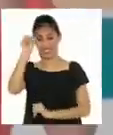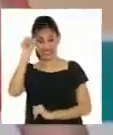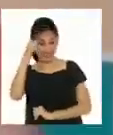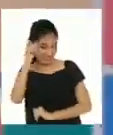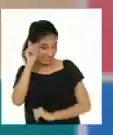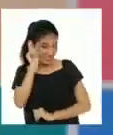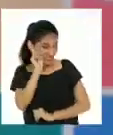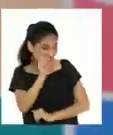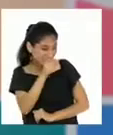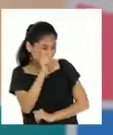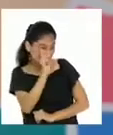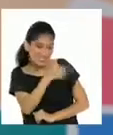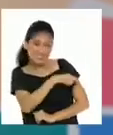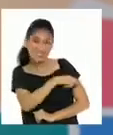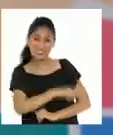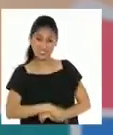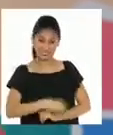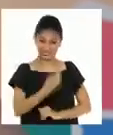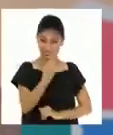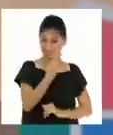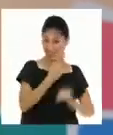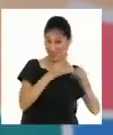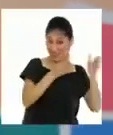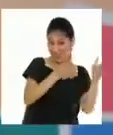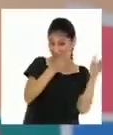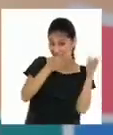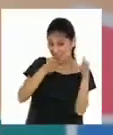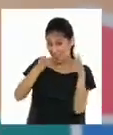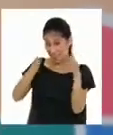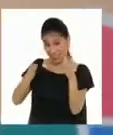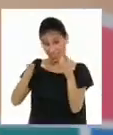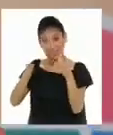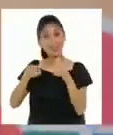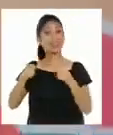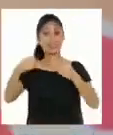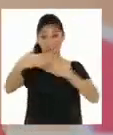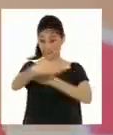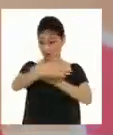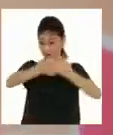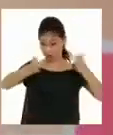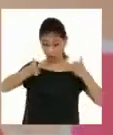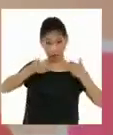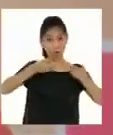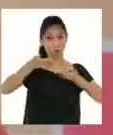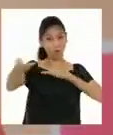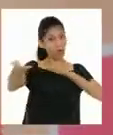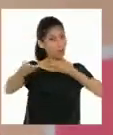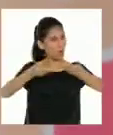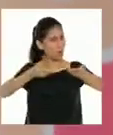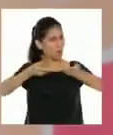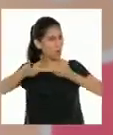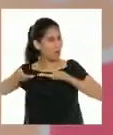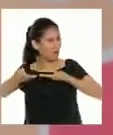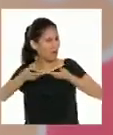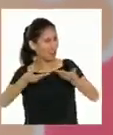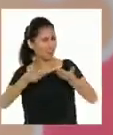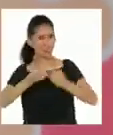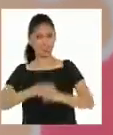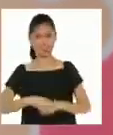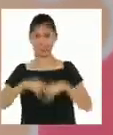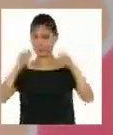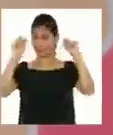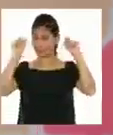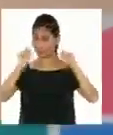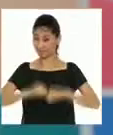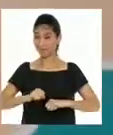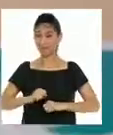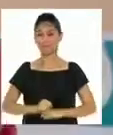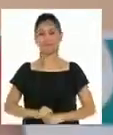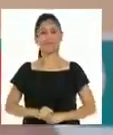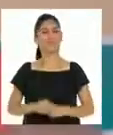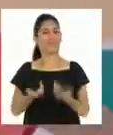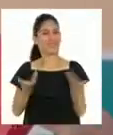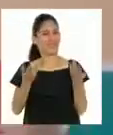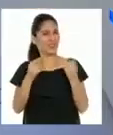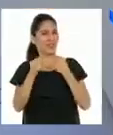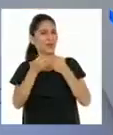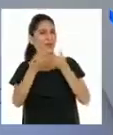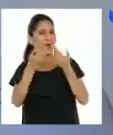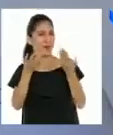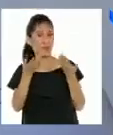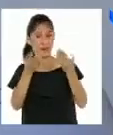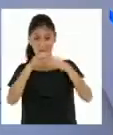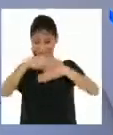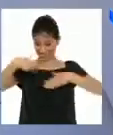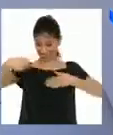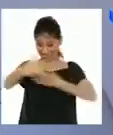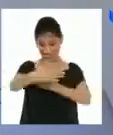que acordamos que el espacio lo tenemos que compartir. Don Ciencia y yo consideramos que sería mejor aprovechar